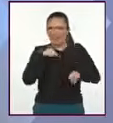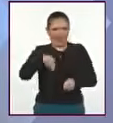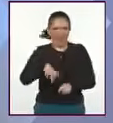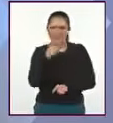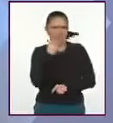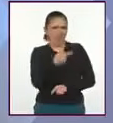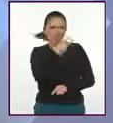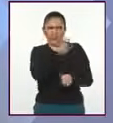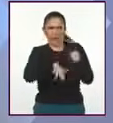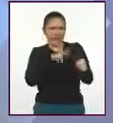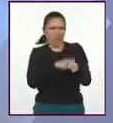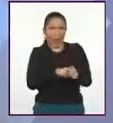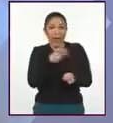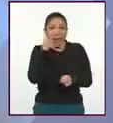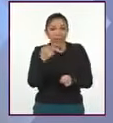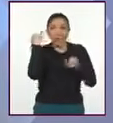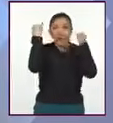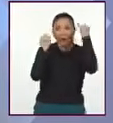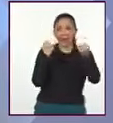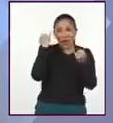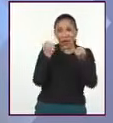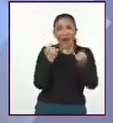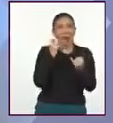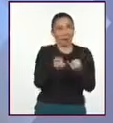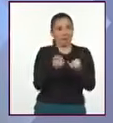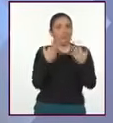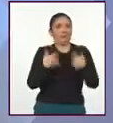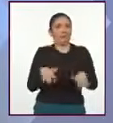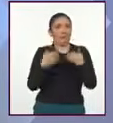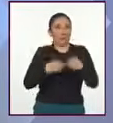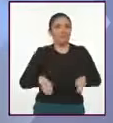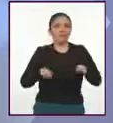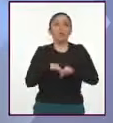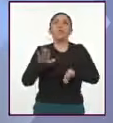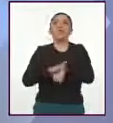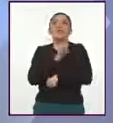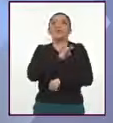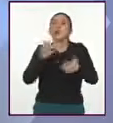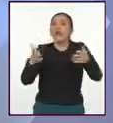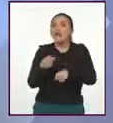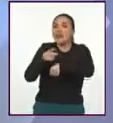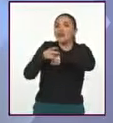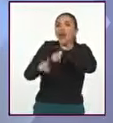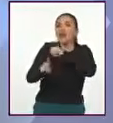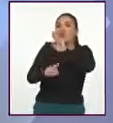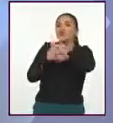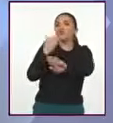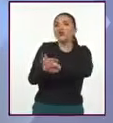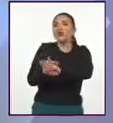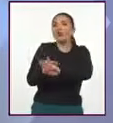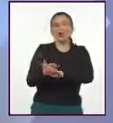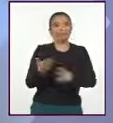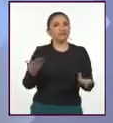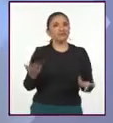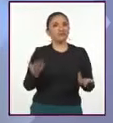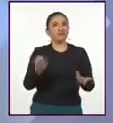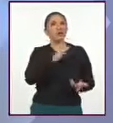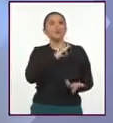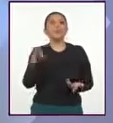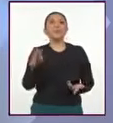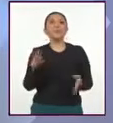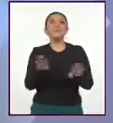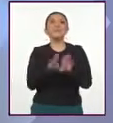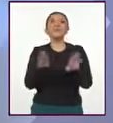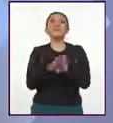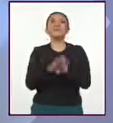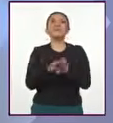juicios a partir de eso, pues me parece muy fuerte, porque puedes dañar a los demás y puedes generar pues cierta, como